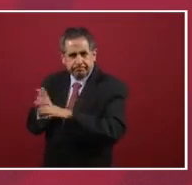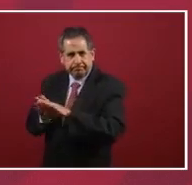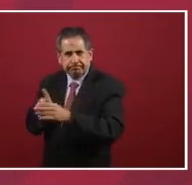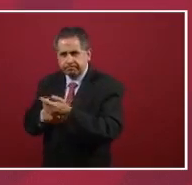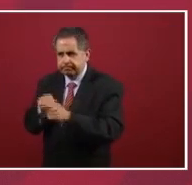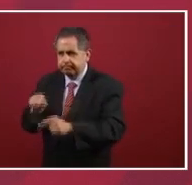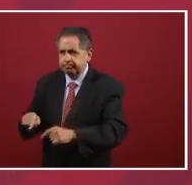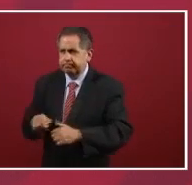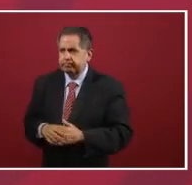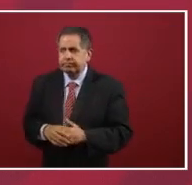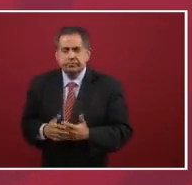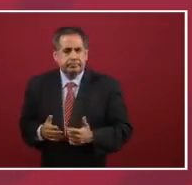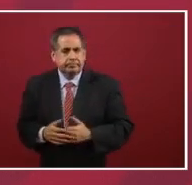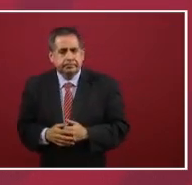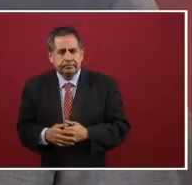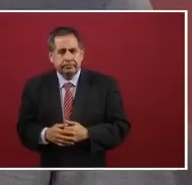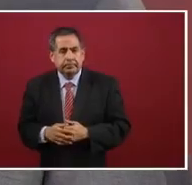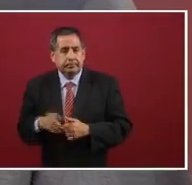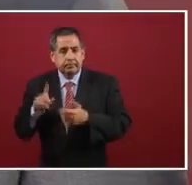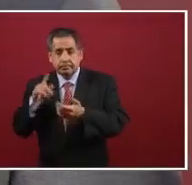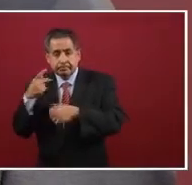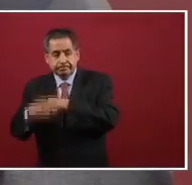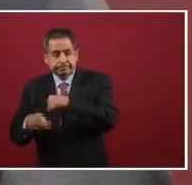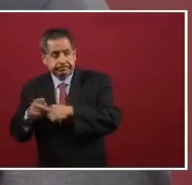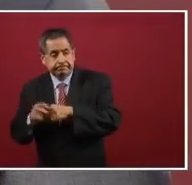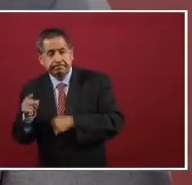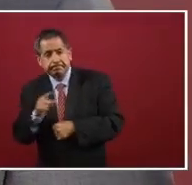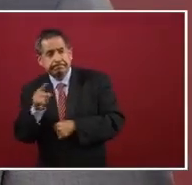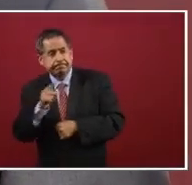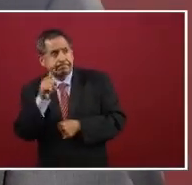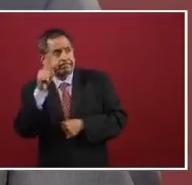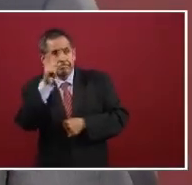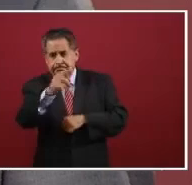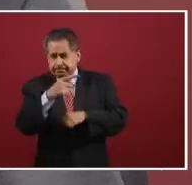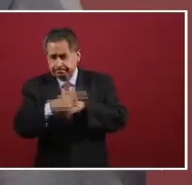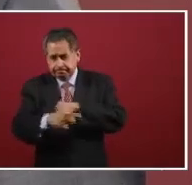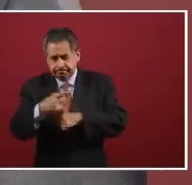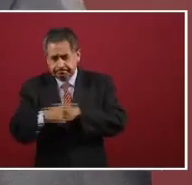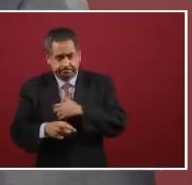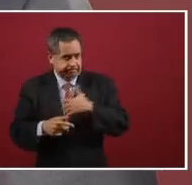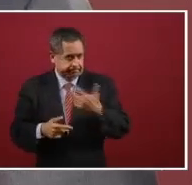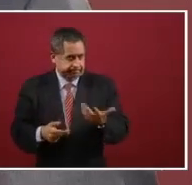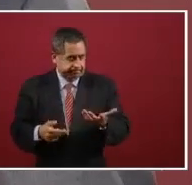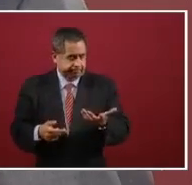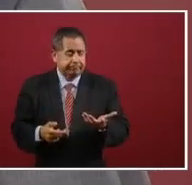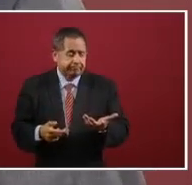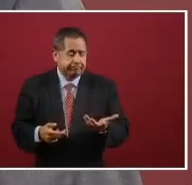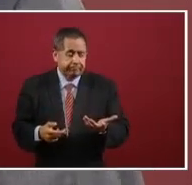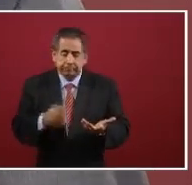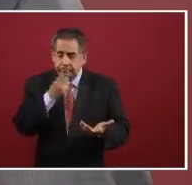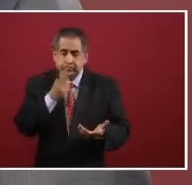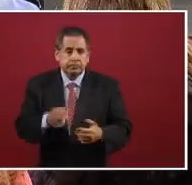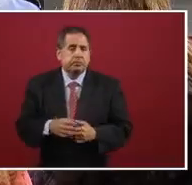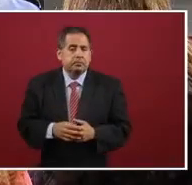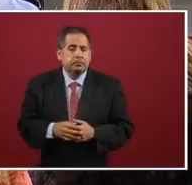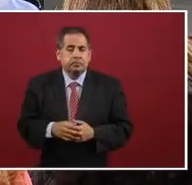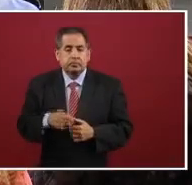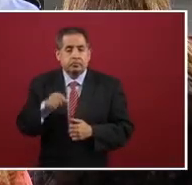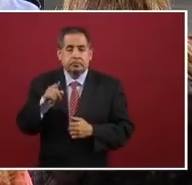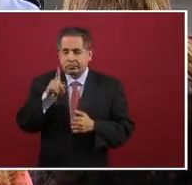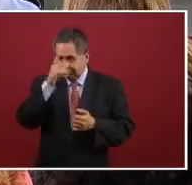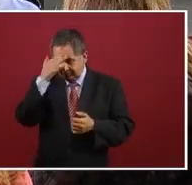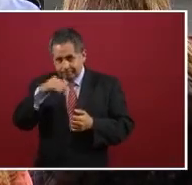por los riesgos, por lo que aquí se mencionaba de las